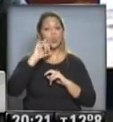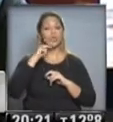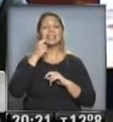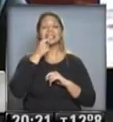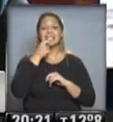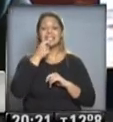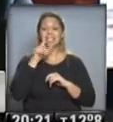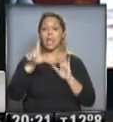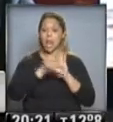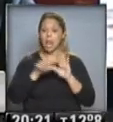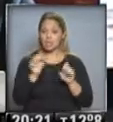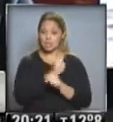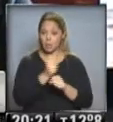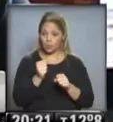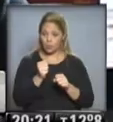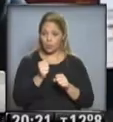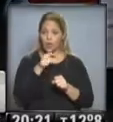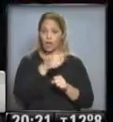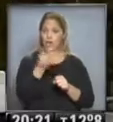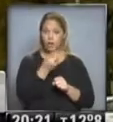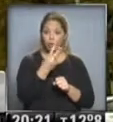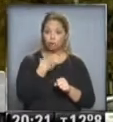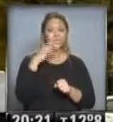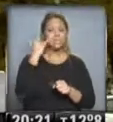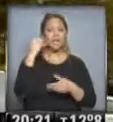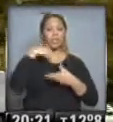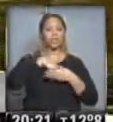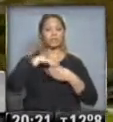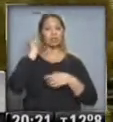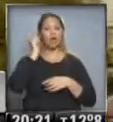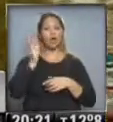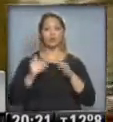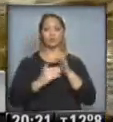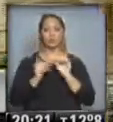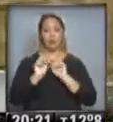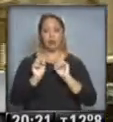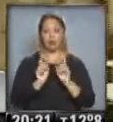aprobarse la ley, estas atribuciones ya no serían de la Corte Suprema de Justicia.